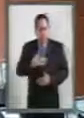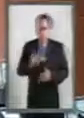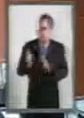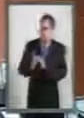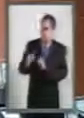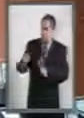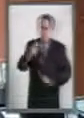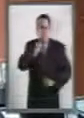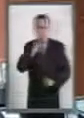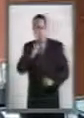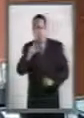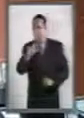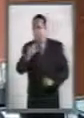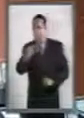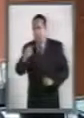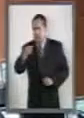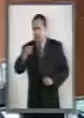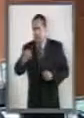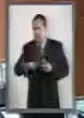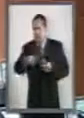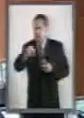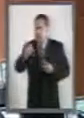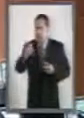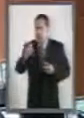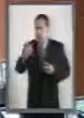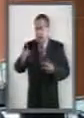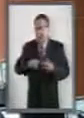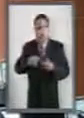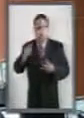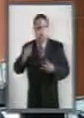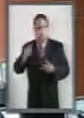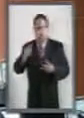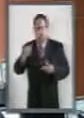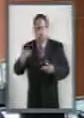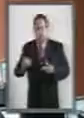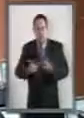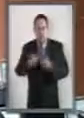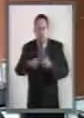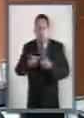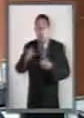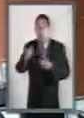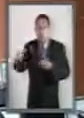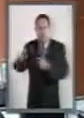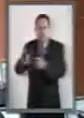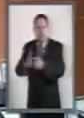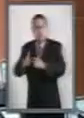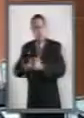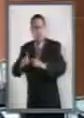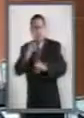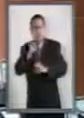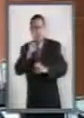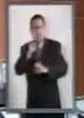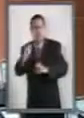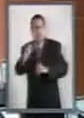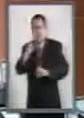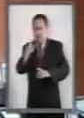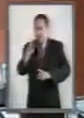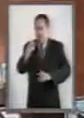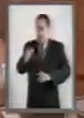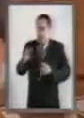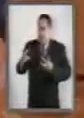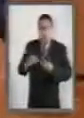senadoras y senadores Luis María Calderón, Javier Lozano, Jorge Luis Preciado y otros senadores del Grupo Parlamentario del Partido Acción